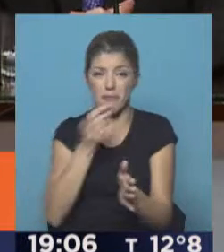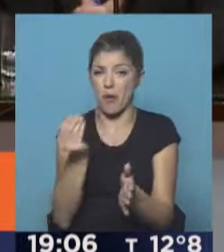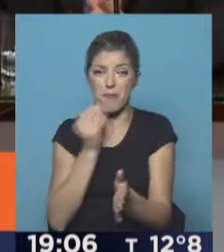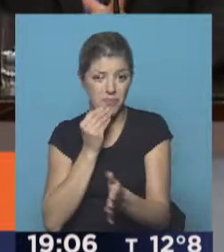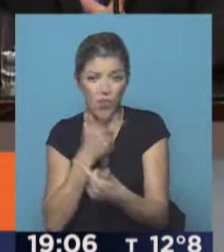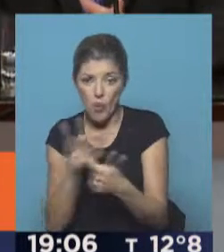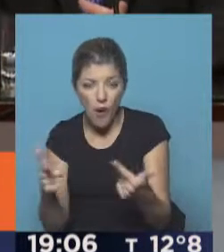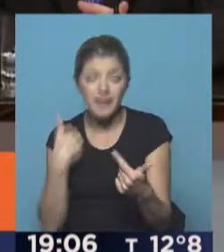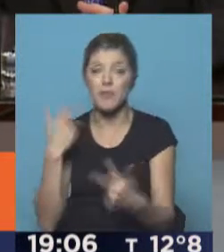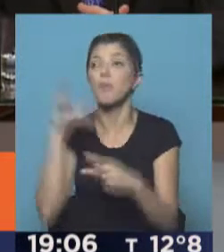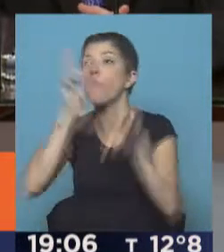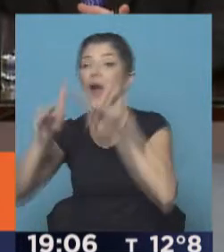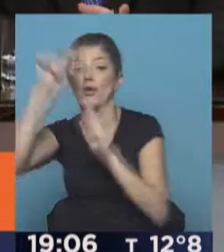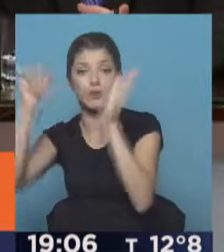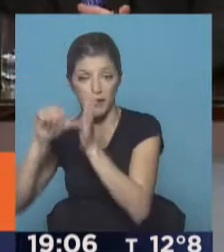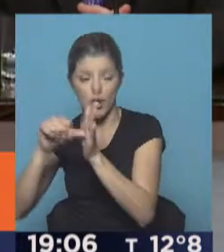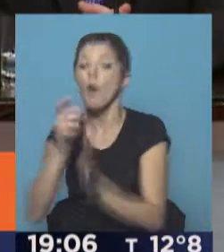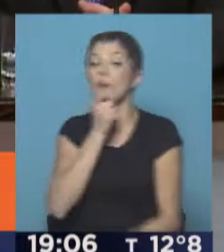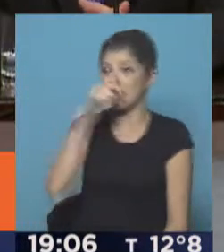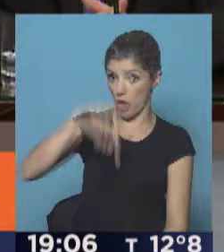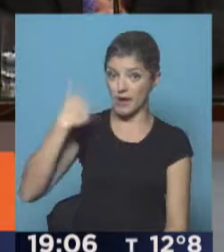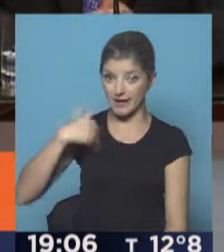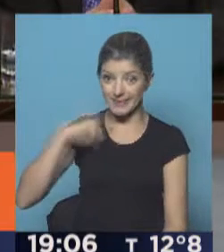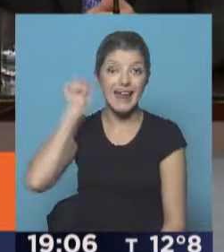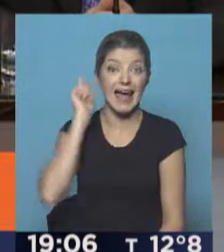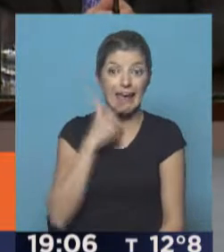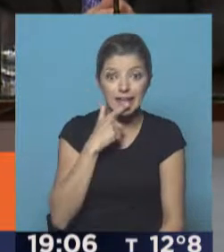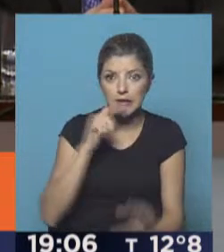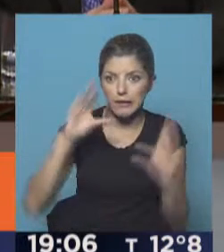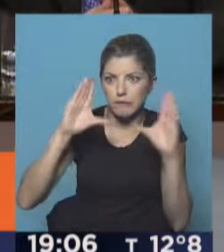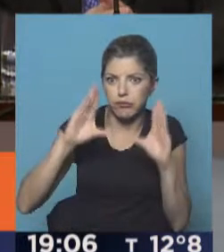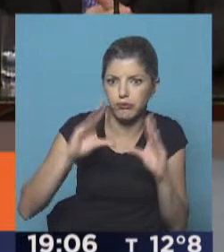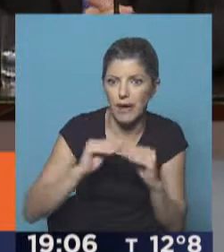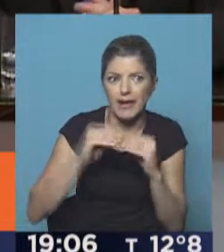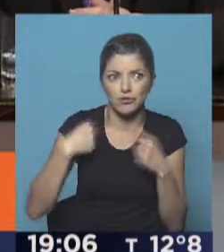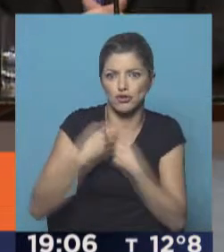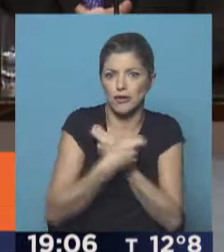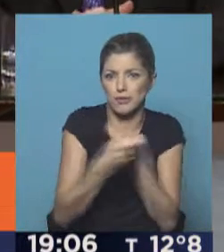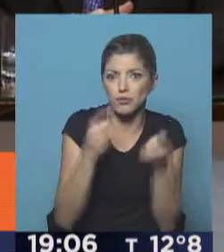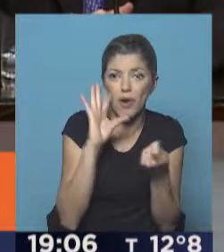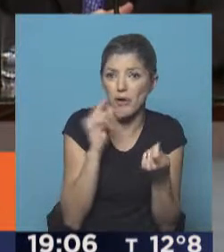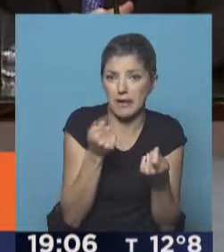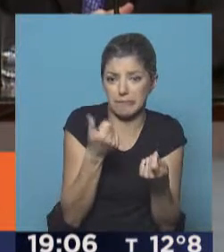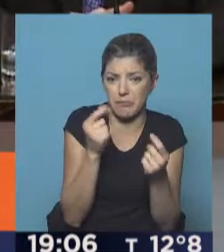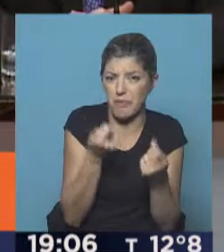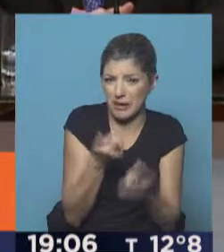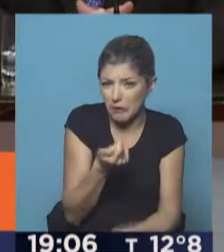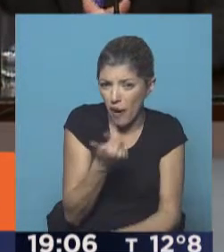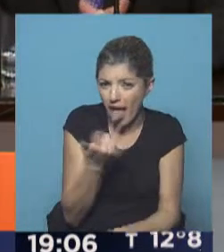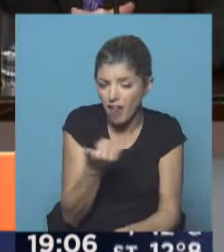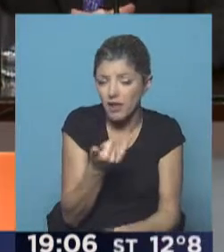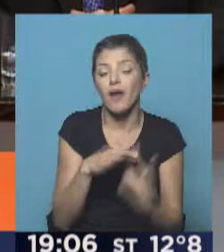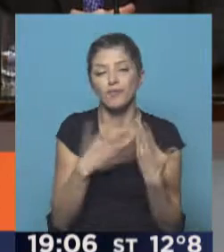situación actual, que es que te quedás sin gas. Entonces estás distribuyendo lo que te queda muy poco. Entonces ese era un